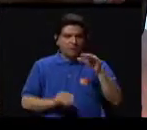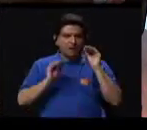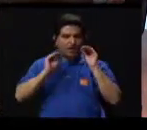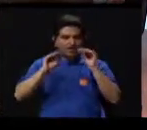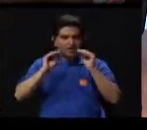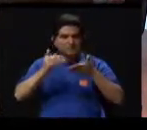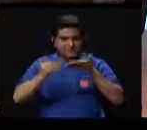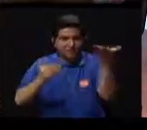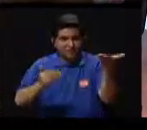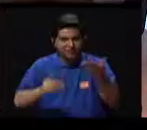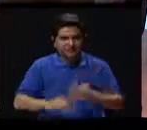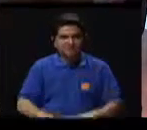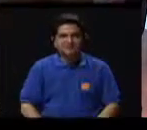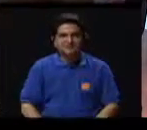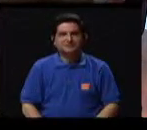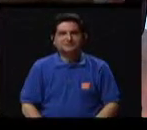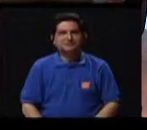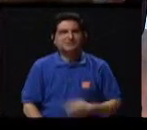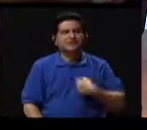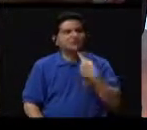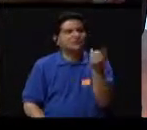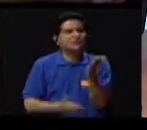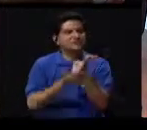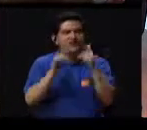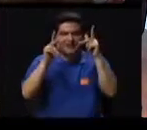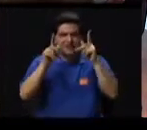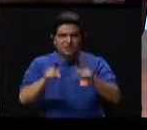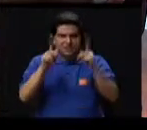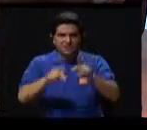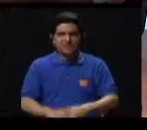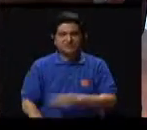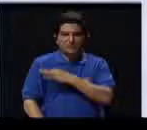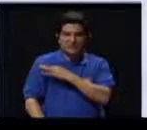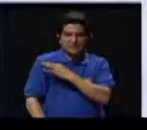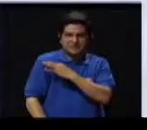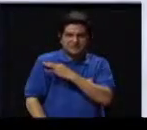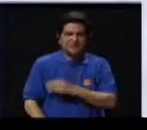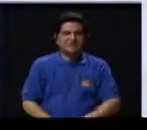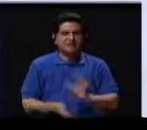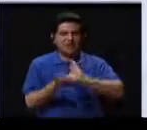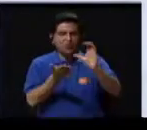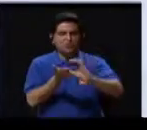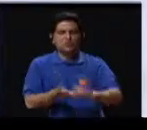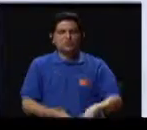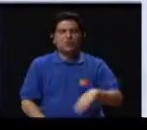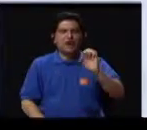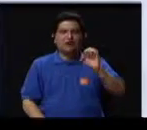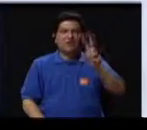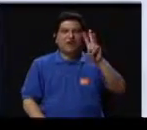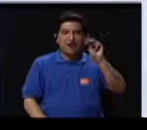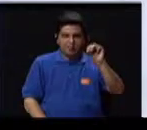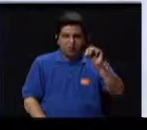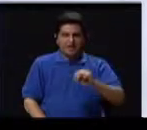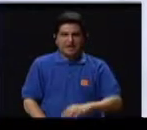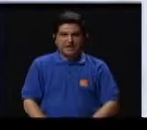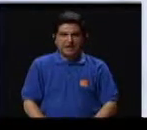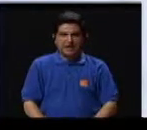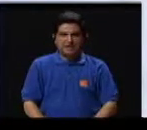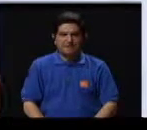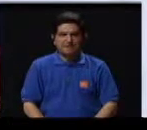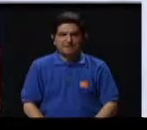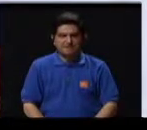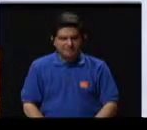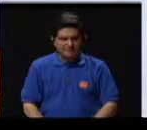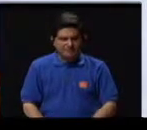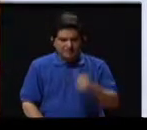queríamos enseñar. Yeah. Quiero agregar una cosa. Sí. La gente que invité al curso fueron Quique Molina, ¿cómo se llama